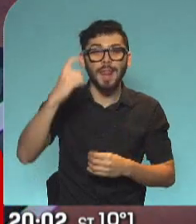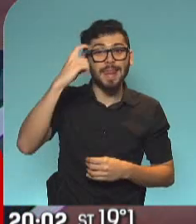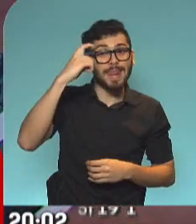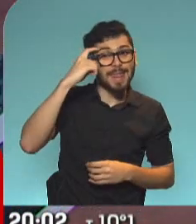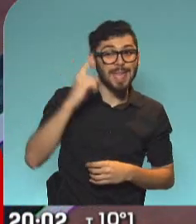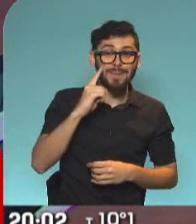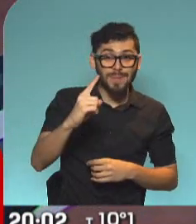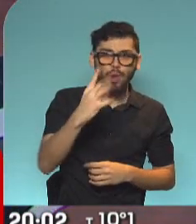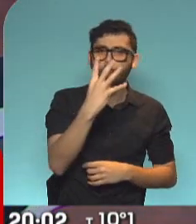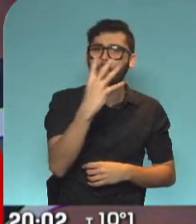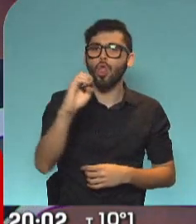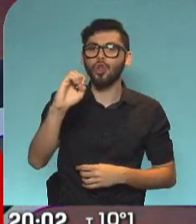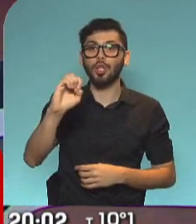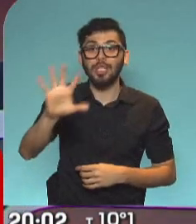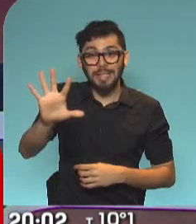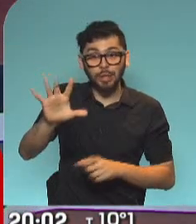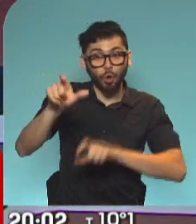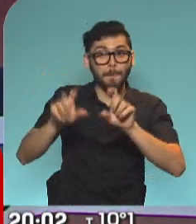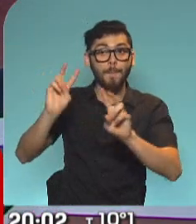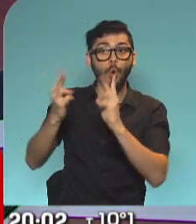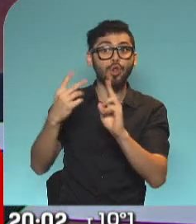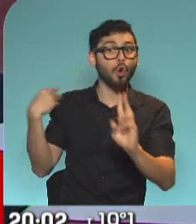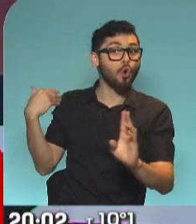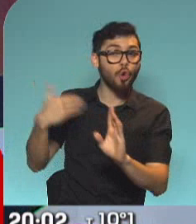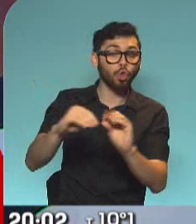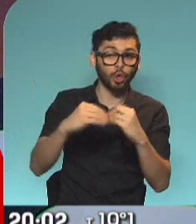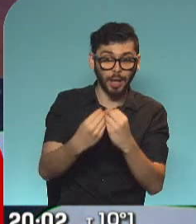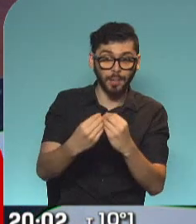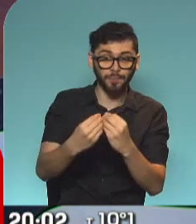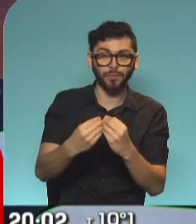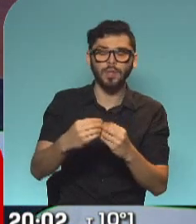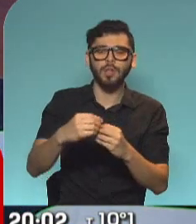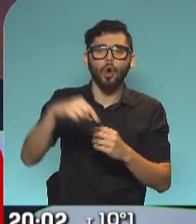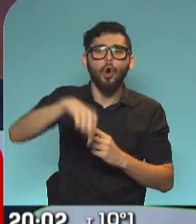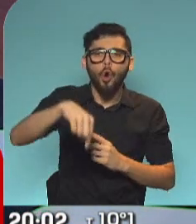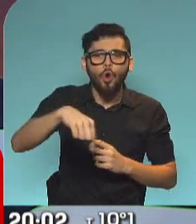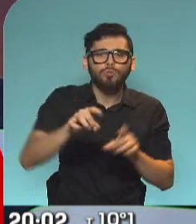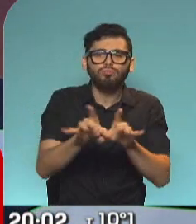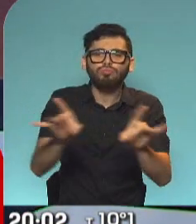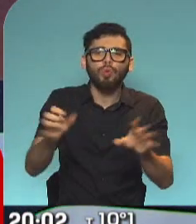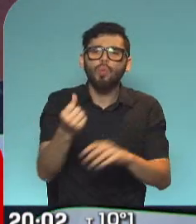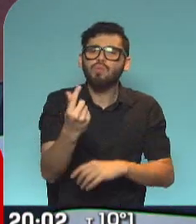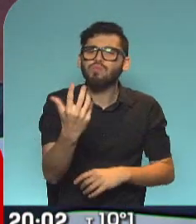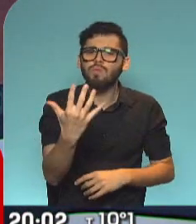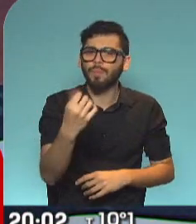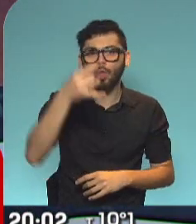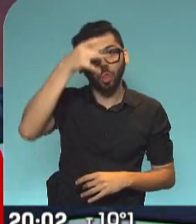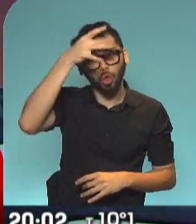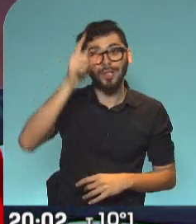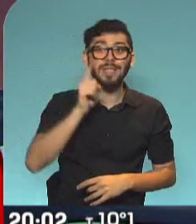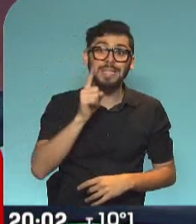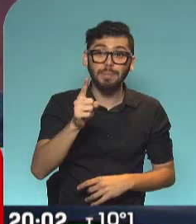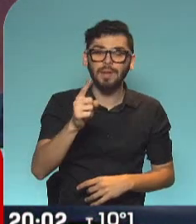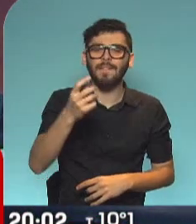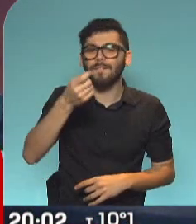10.405 los fallecimientos. Y lo que decíamos recién, 12.027 se constituye este martes 8 de septiembre, el día